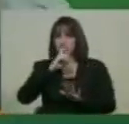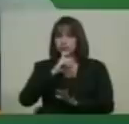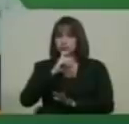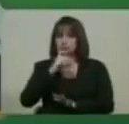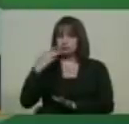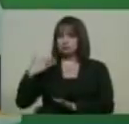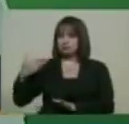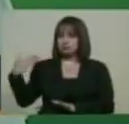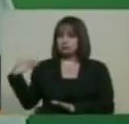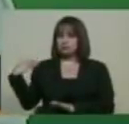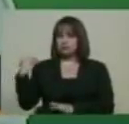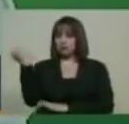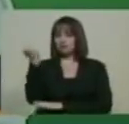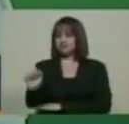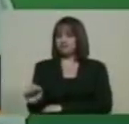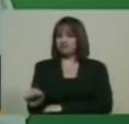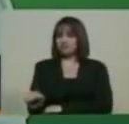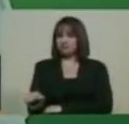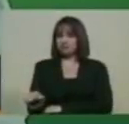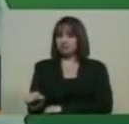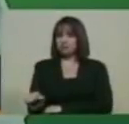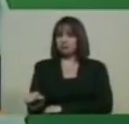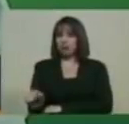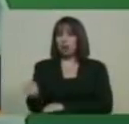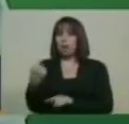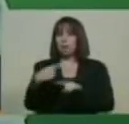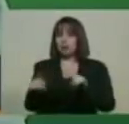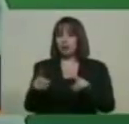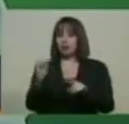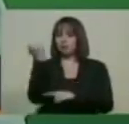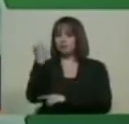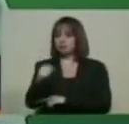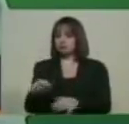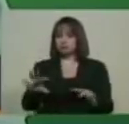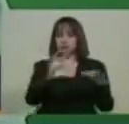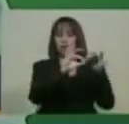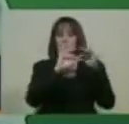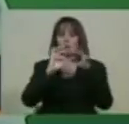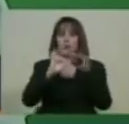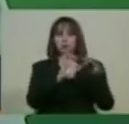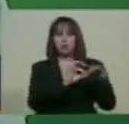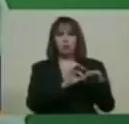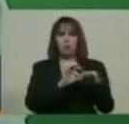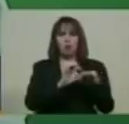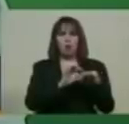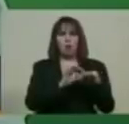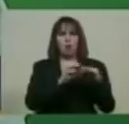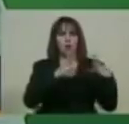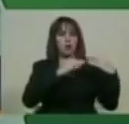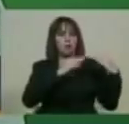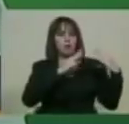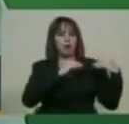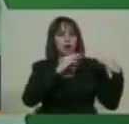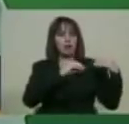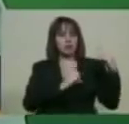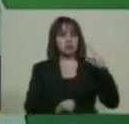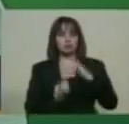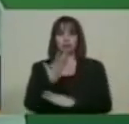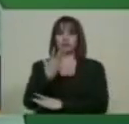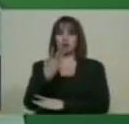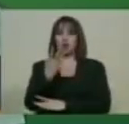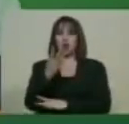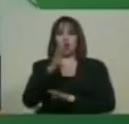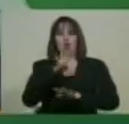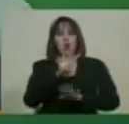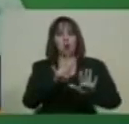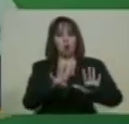La rebeldía y la esperanza vinieron juntos. En los años 90, ya el año